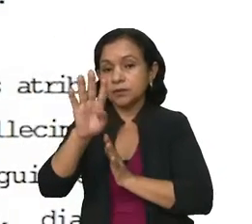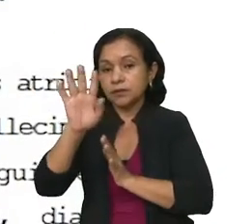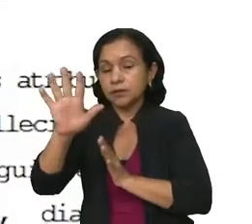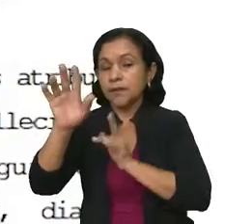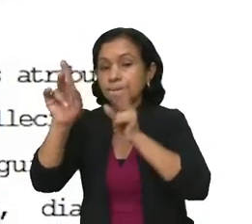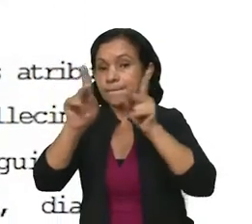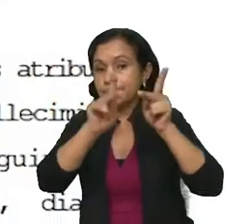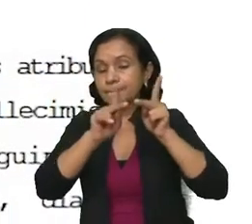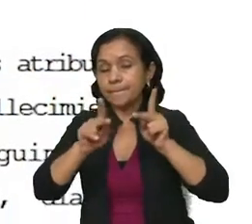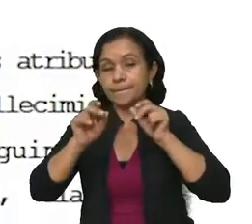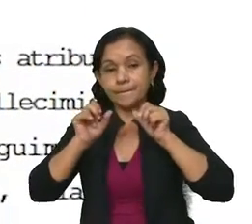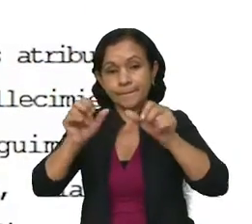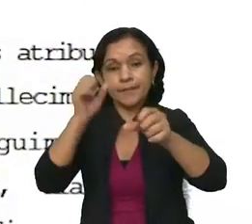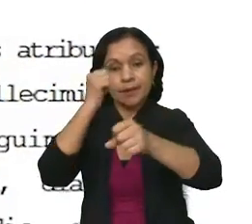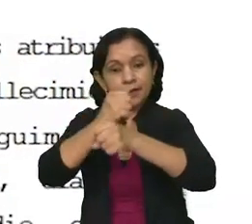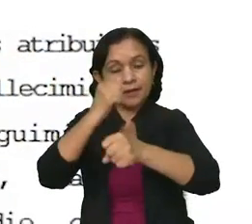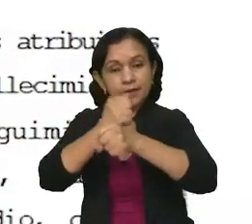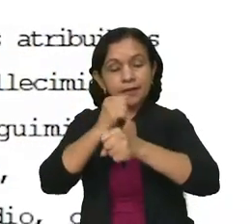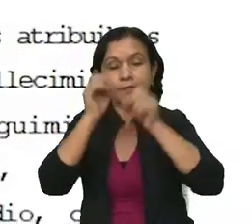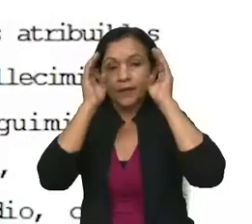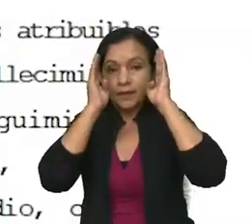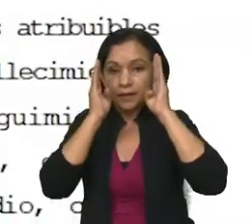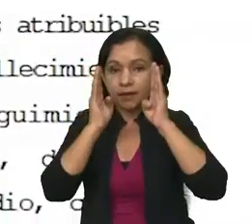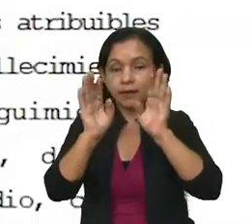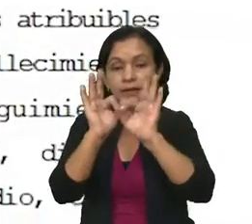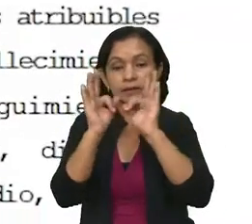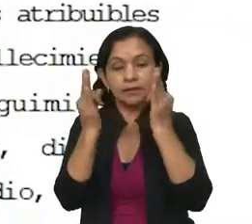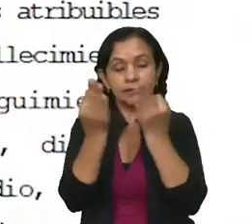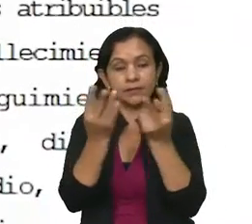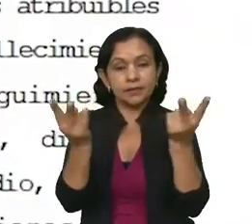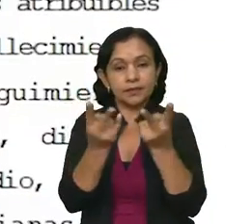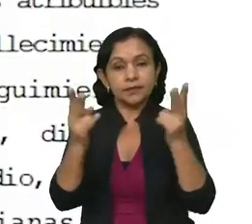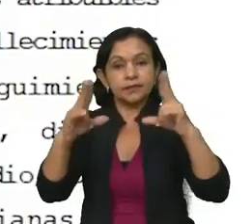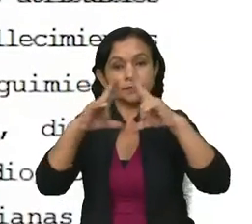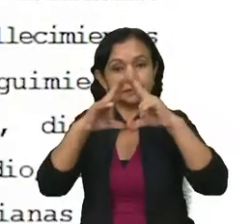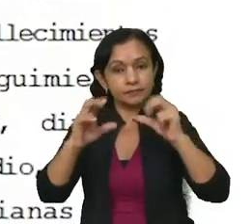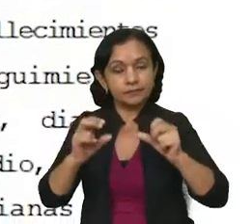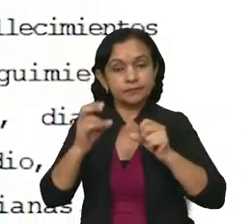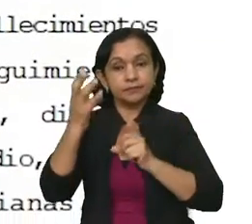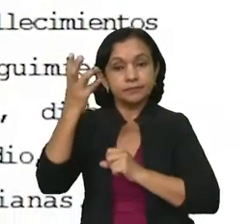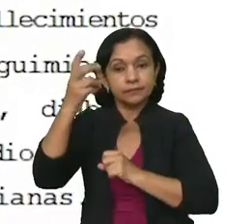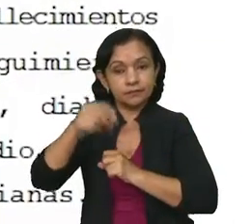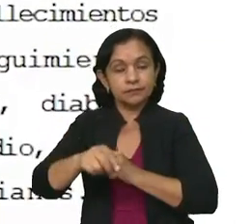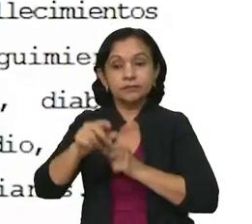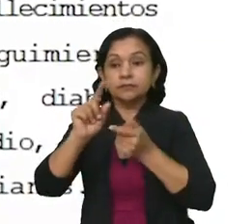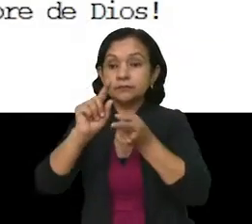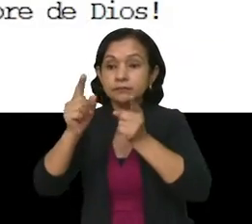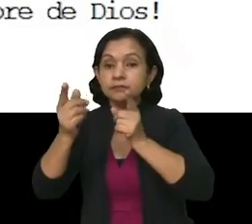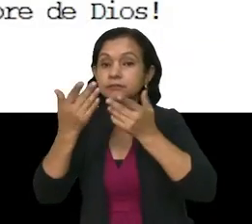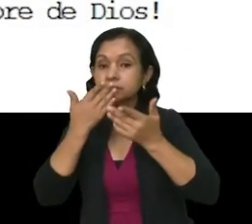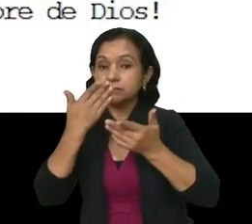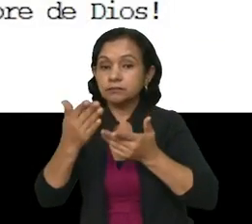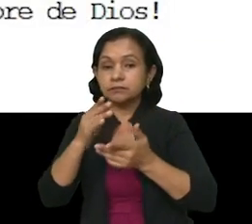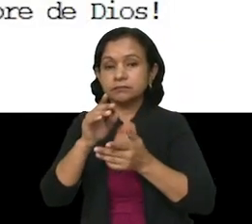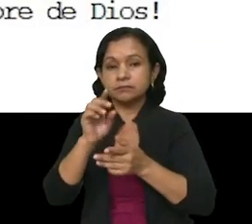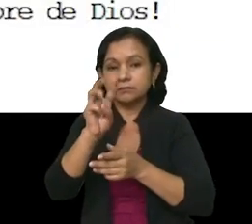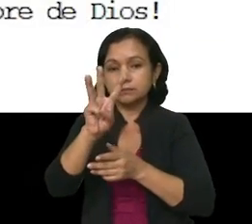Aseguran que se continúa trabajando para dar atención a las familias nicaragüenses. A la fecha se ha logrado la recuperación al virus